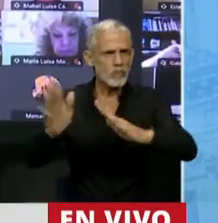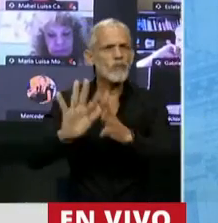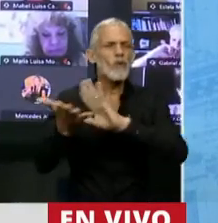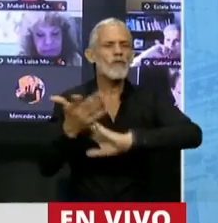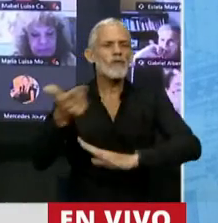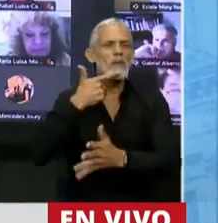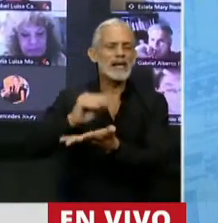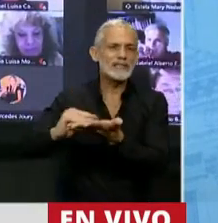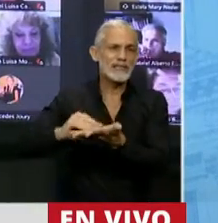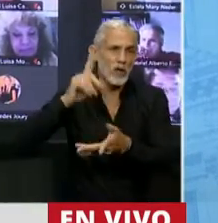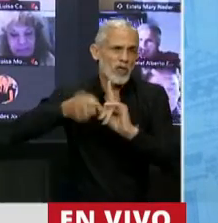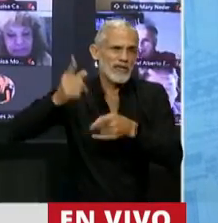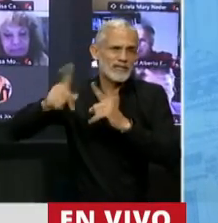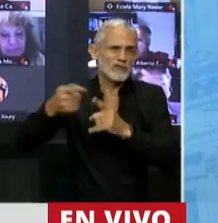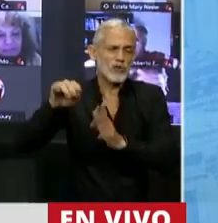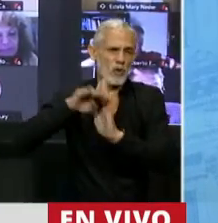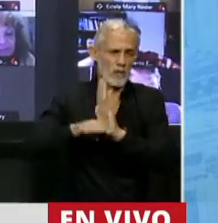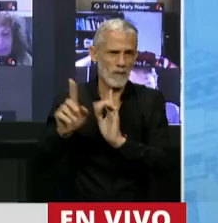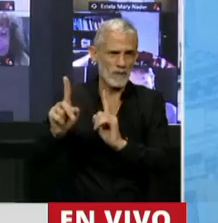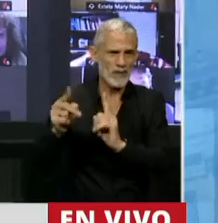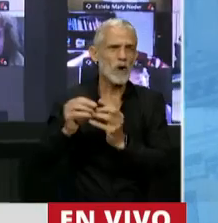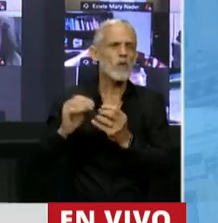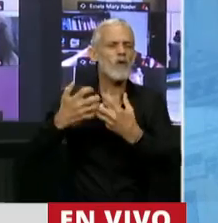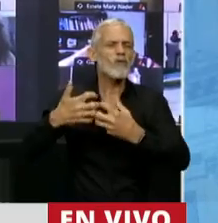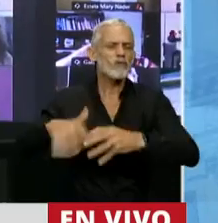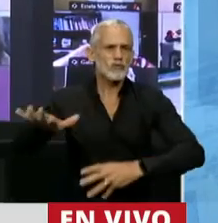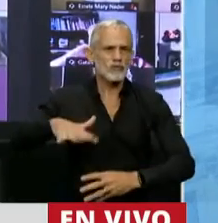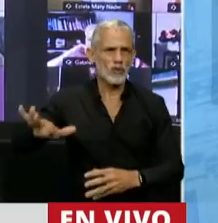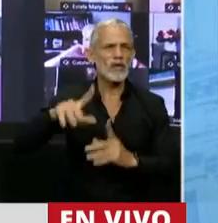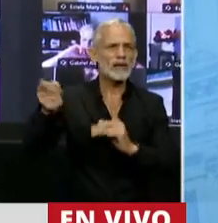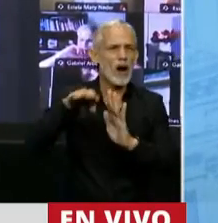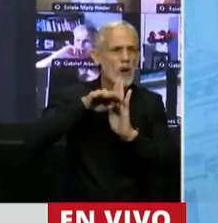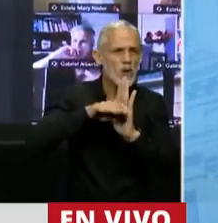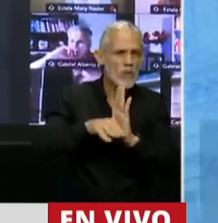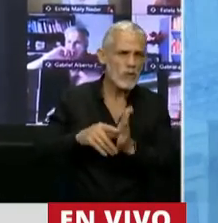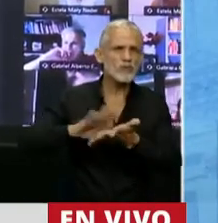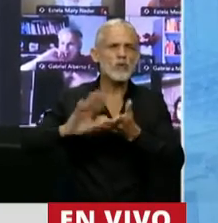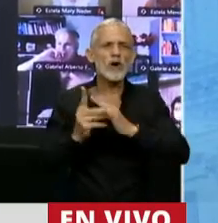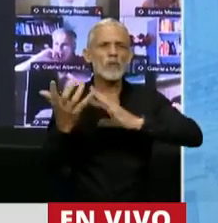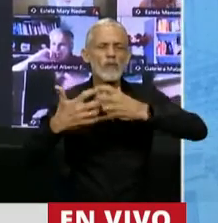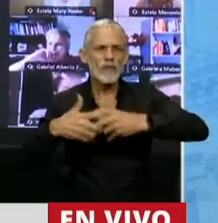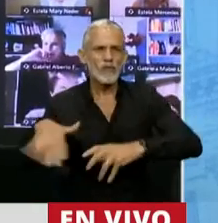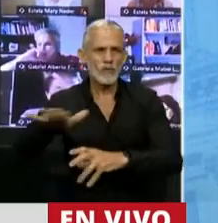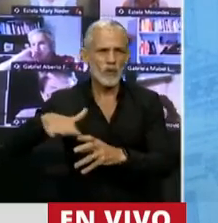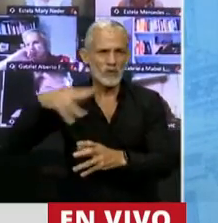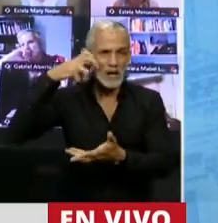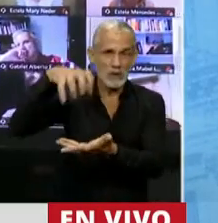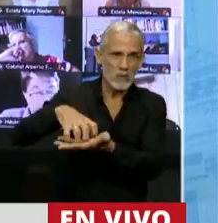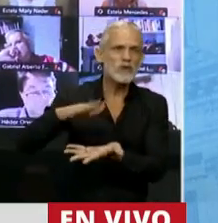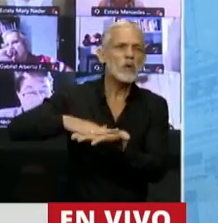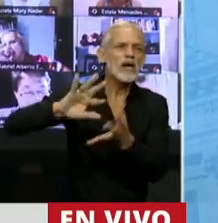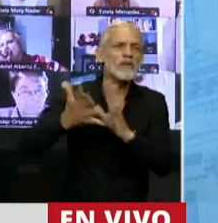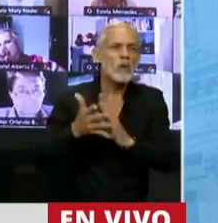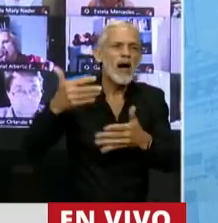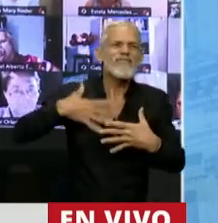esa Cámara ejercer sus atribuciones. Además, refiere que la ley fundamental regula ciertos aspectos del modo en que deben funcionar el poder legislativo, pero nada indica respecto a la